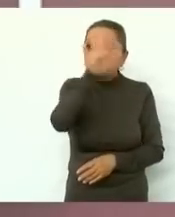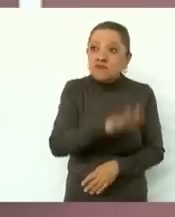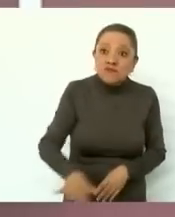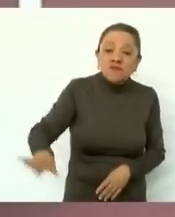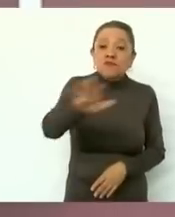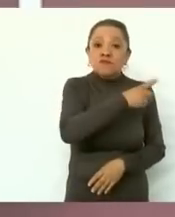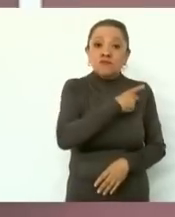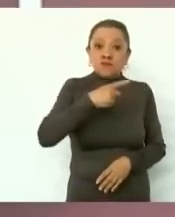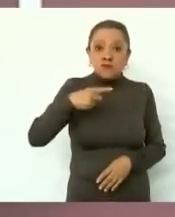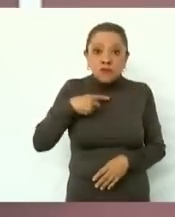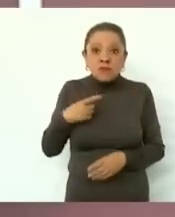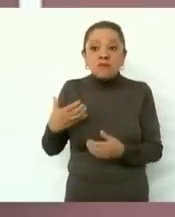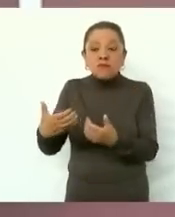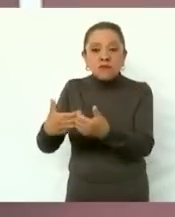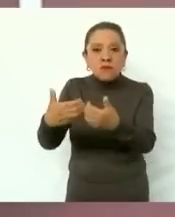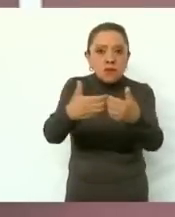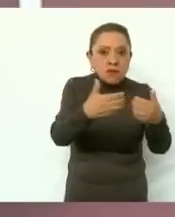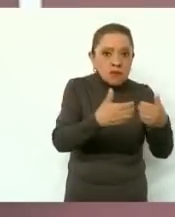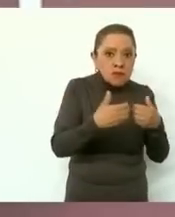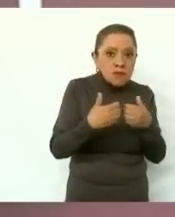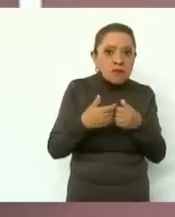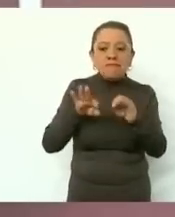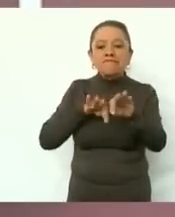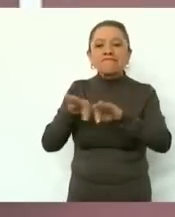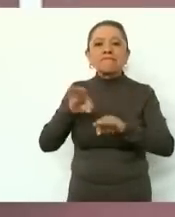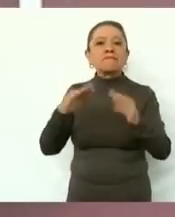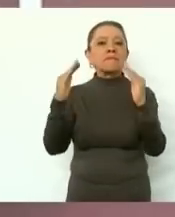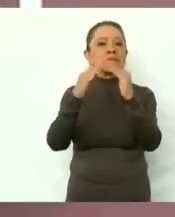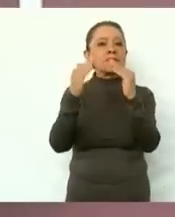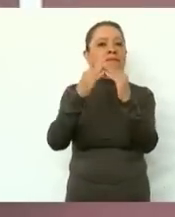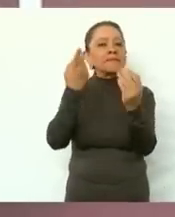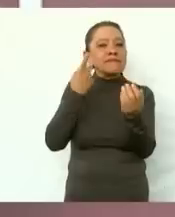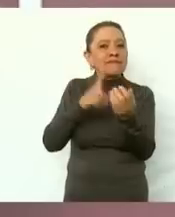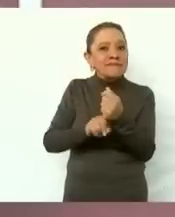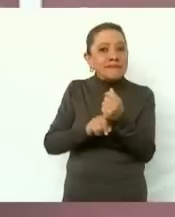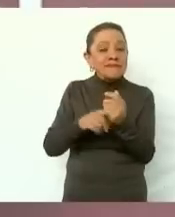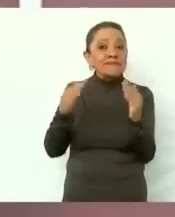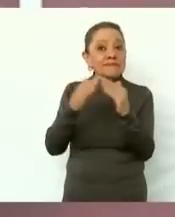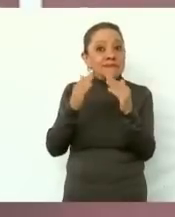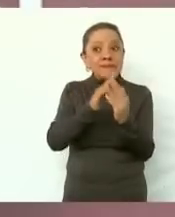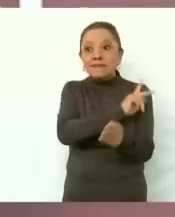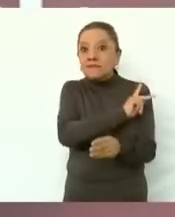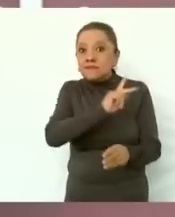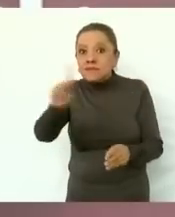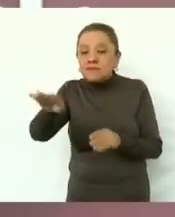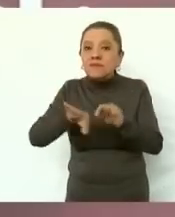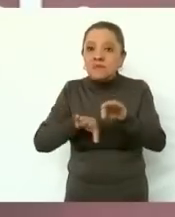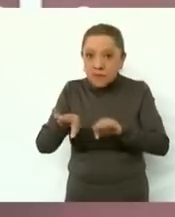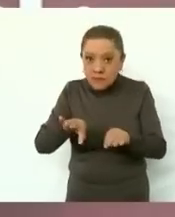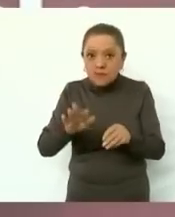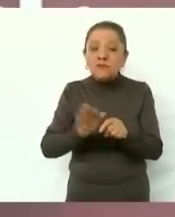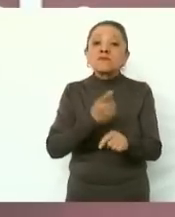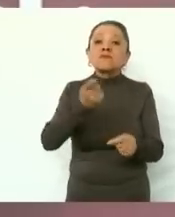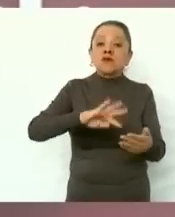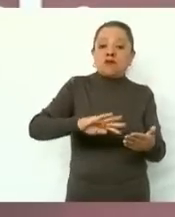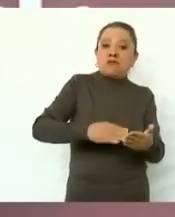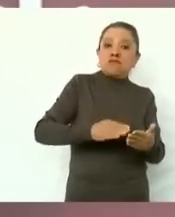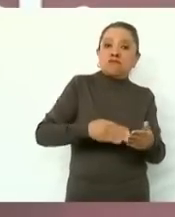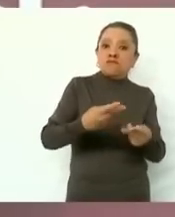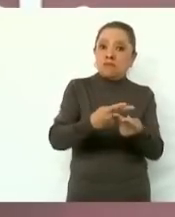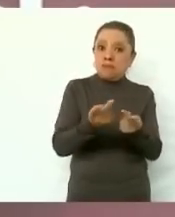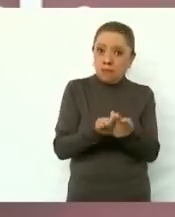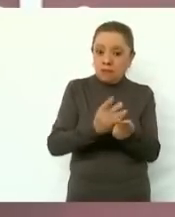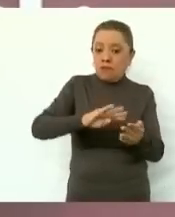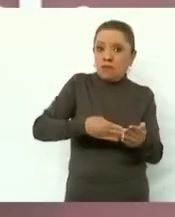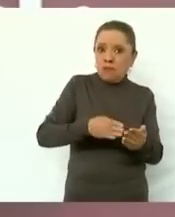deberíamos cooperar con el trabajo del hogar, todas y todos, porque lavar los trastes es tarea de todos, no solo